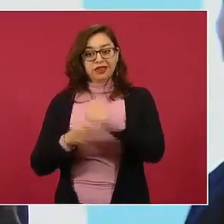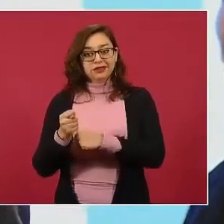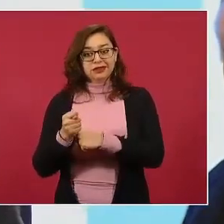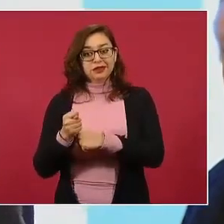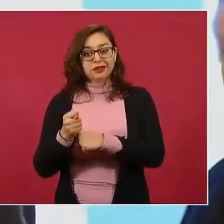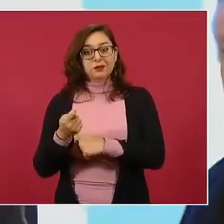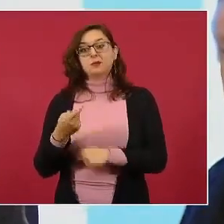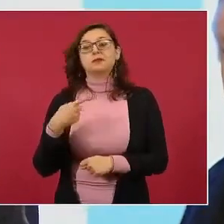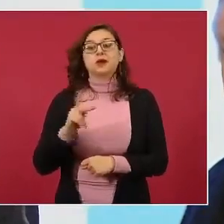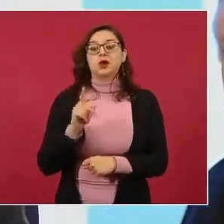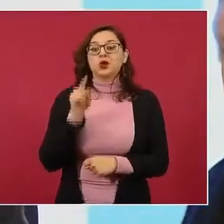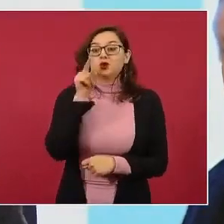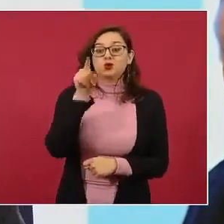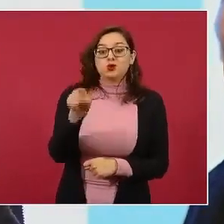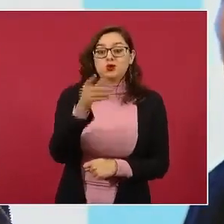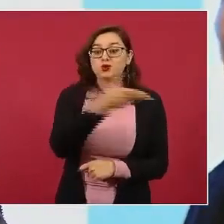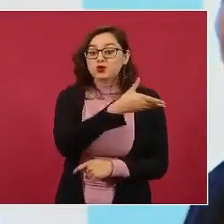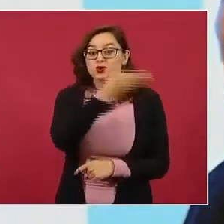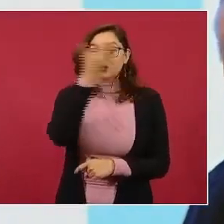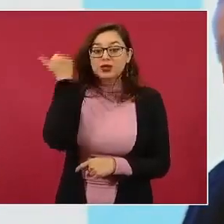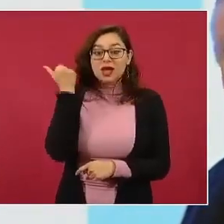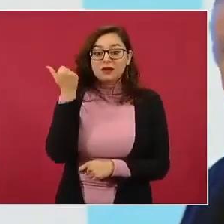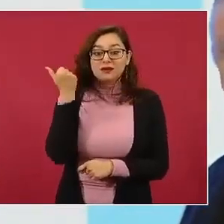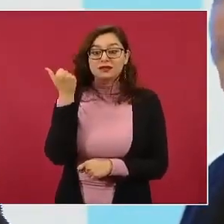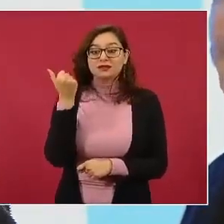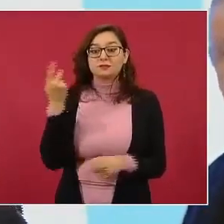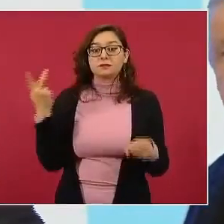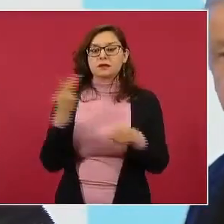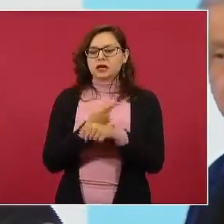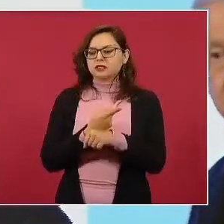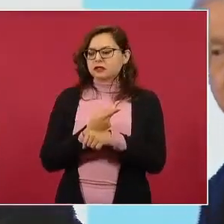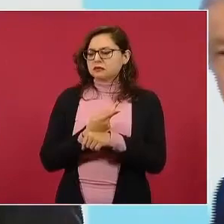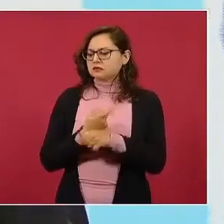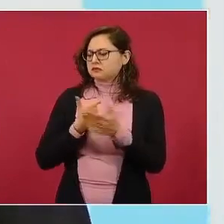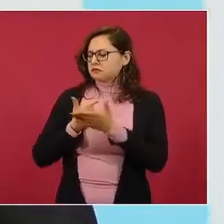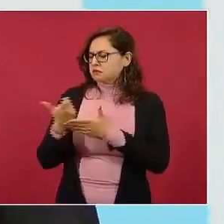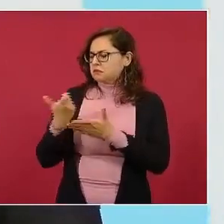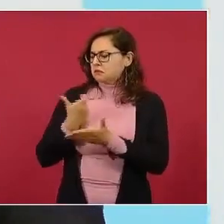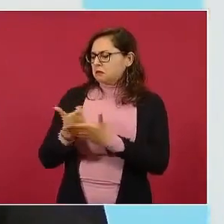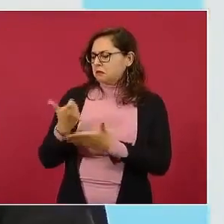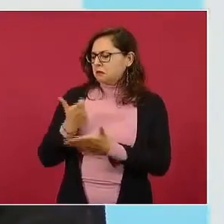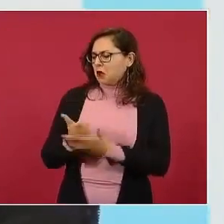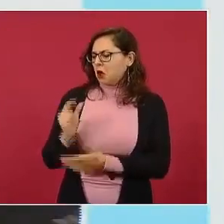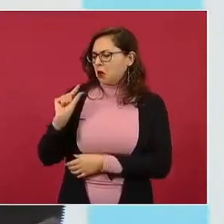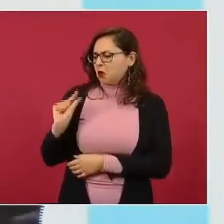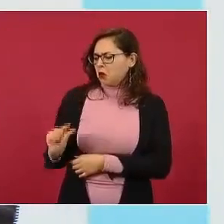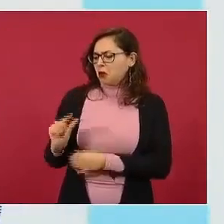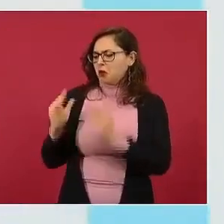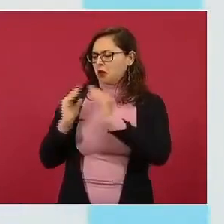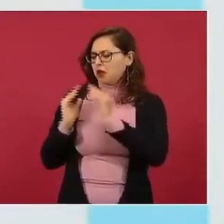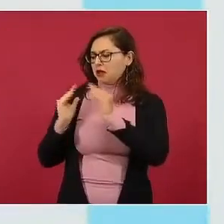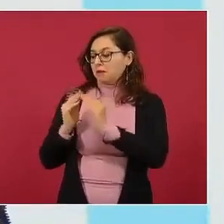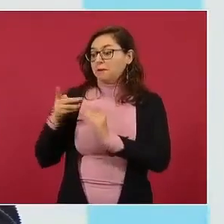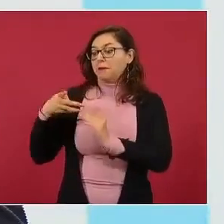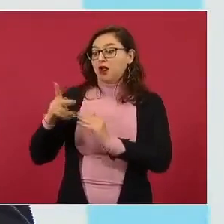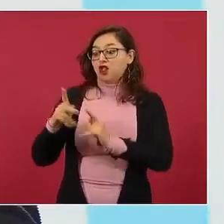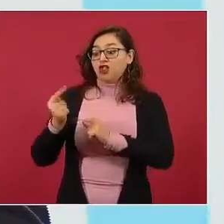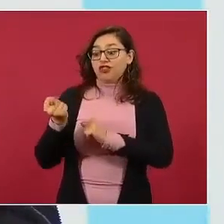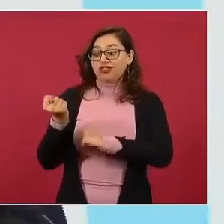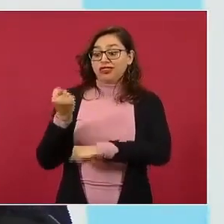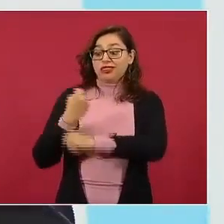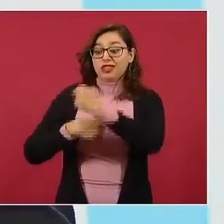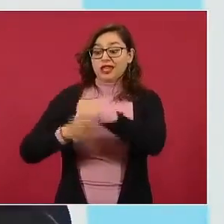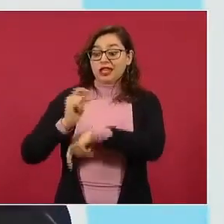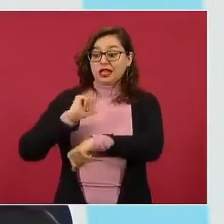doméstica. El consumo se incrementa porque en una tienda tengo que tener refrigeradores y hay un mayor consumo de la energía eléctrica